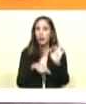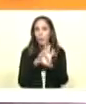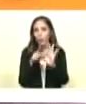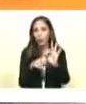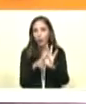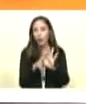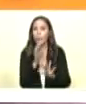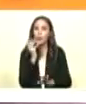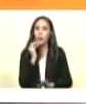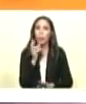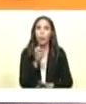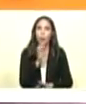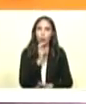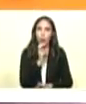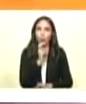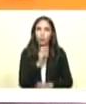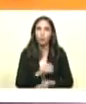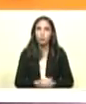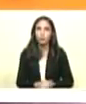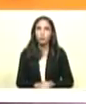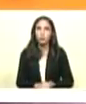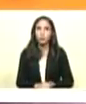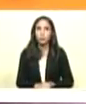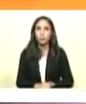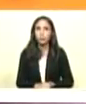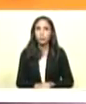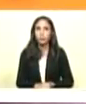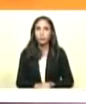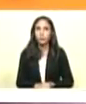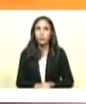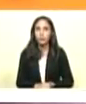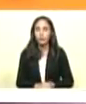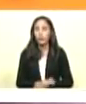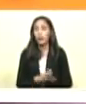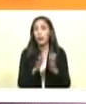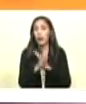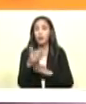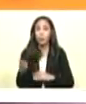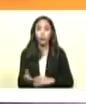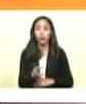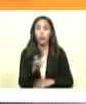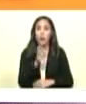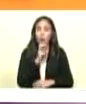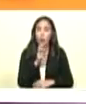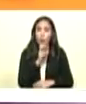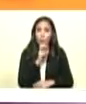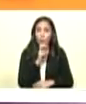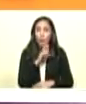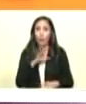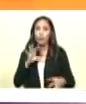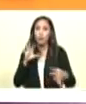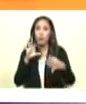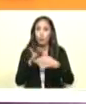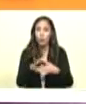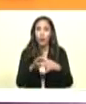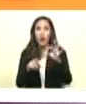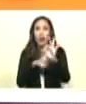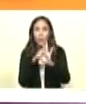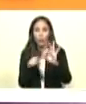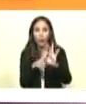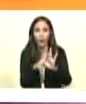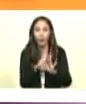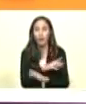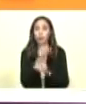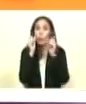al oro. Que va a tener, mira, la misma dimensión jonronística, ¿se puede decir